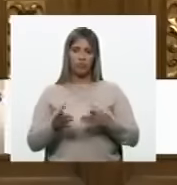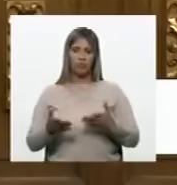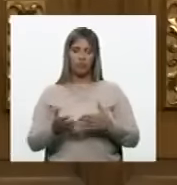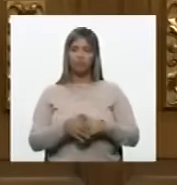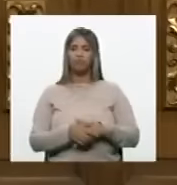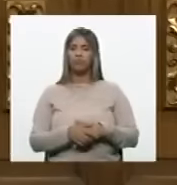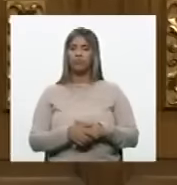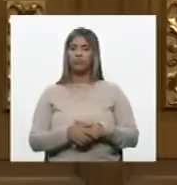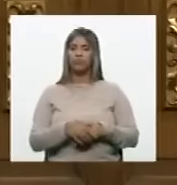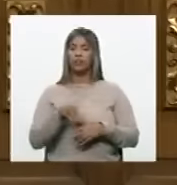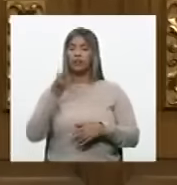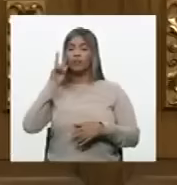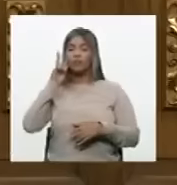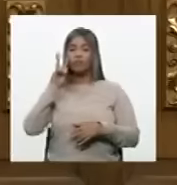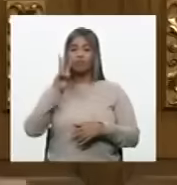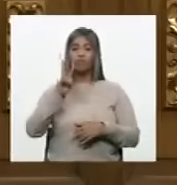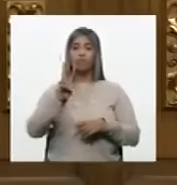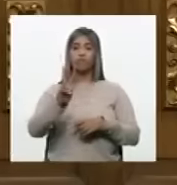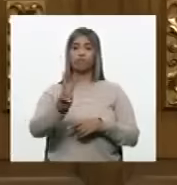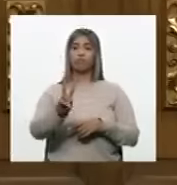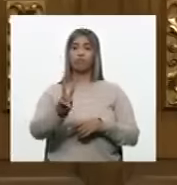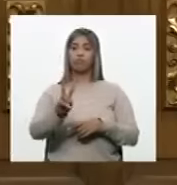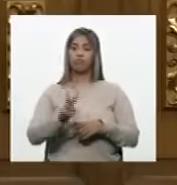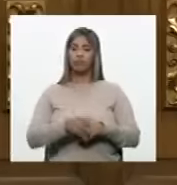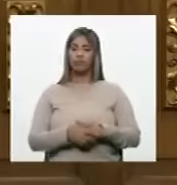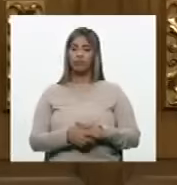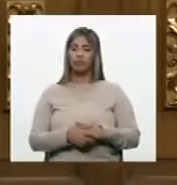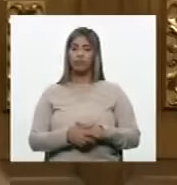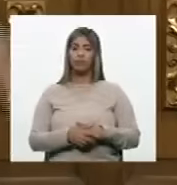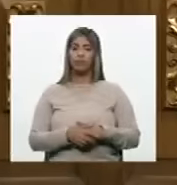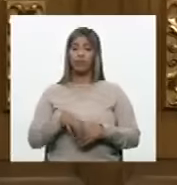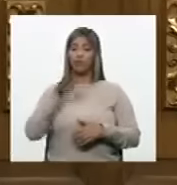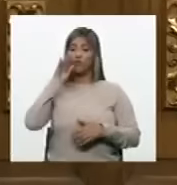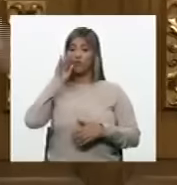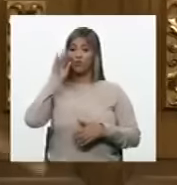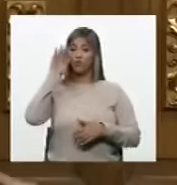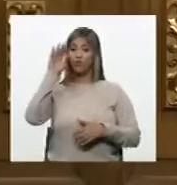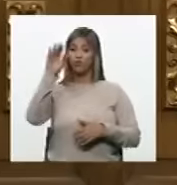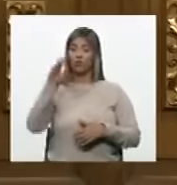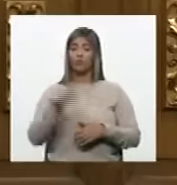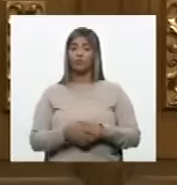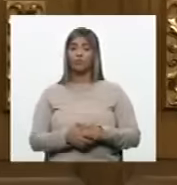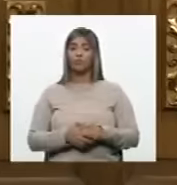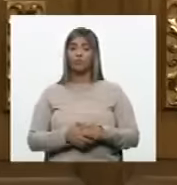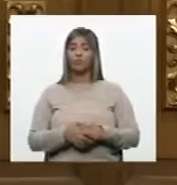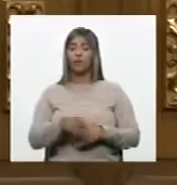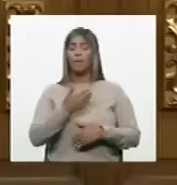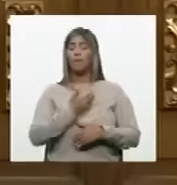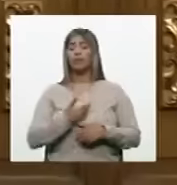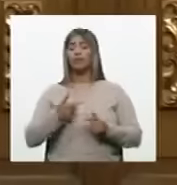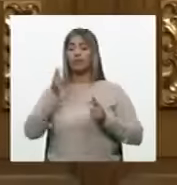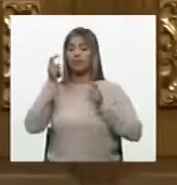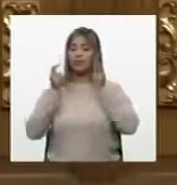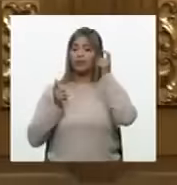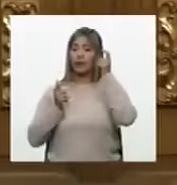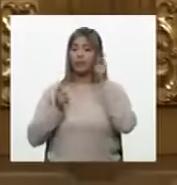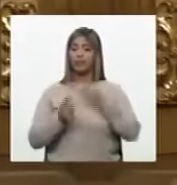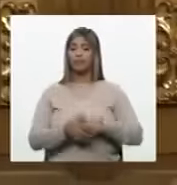de lo visionario y de la visión que tenía el comandante Hugo Chávez,